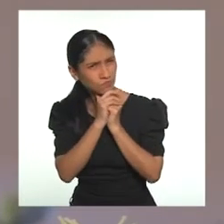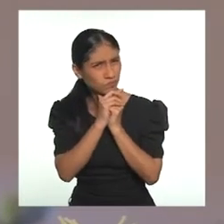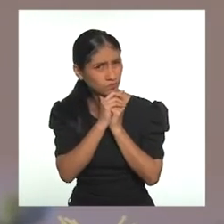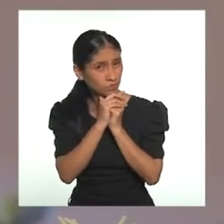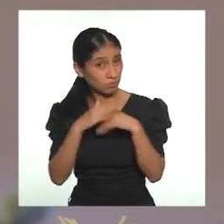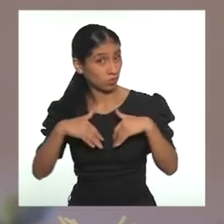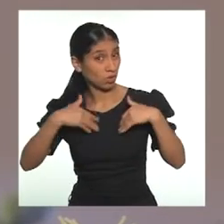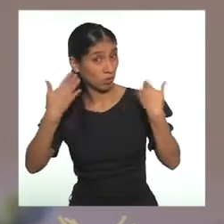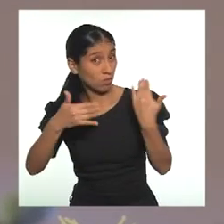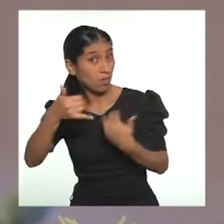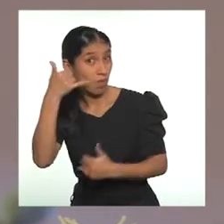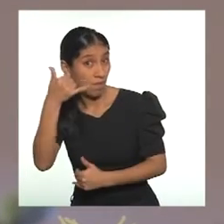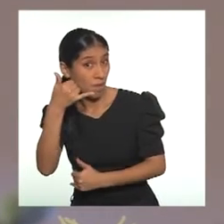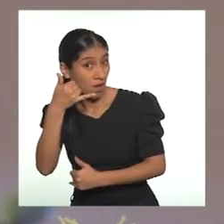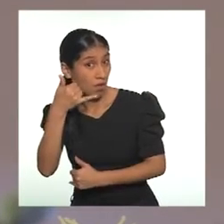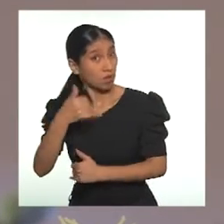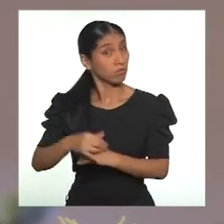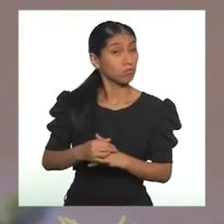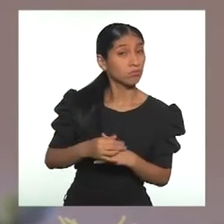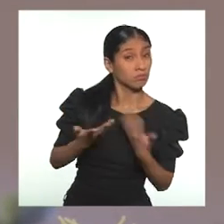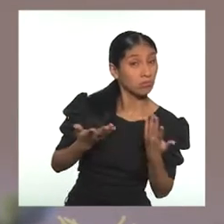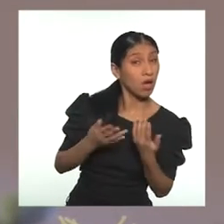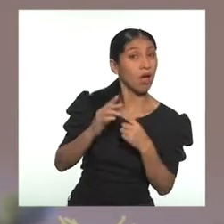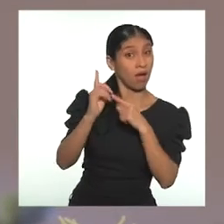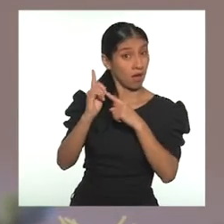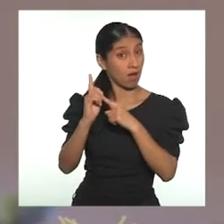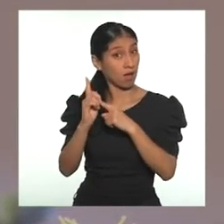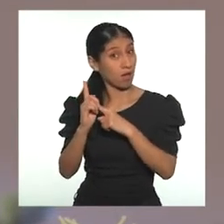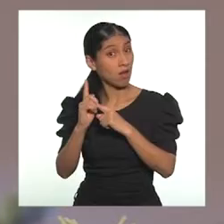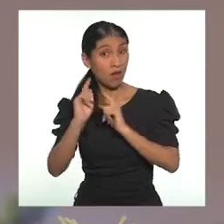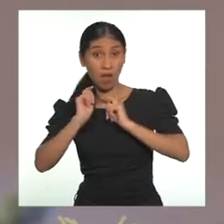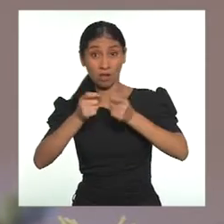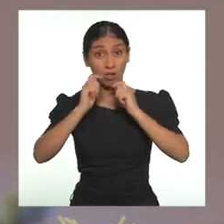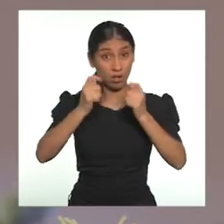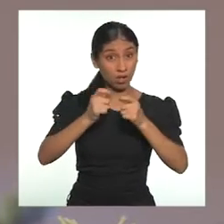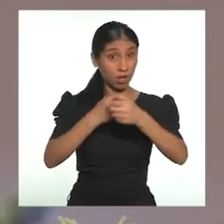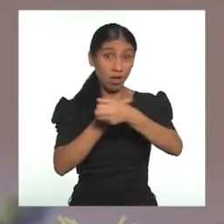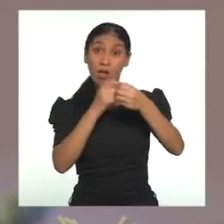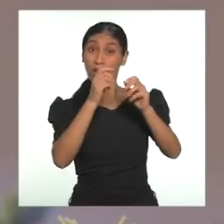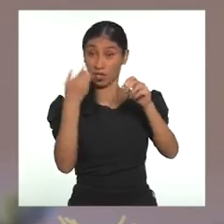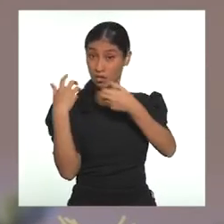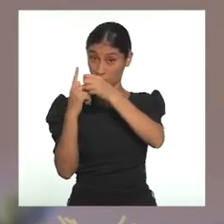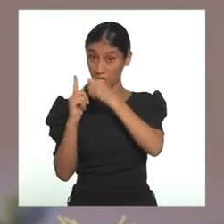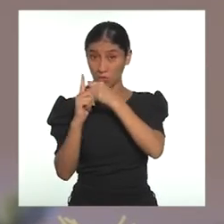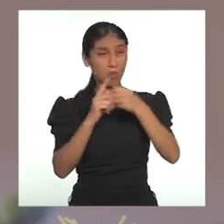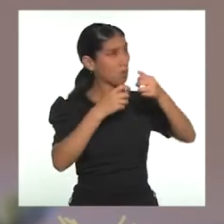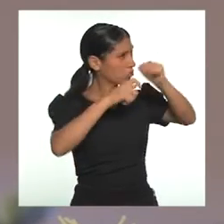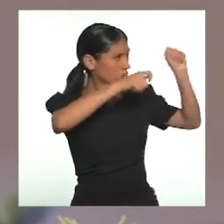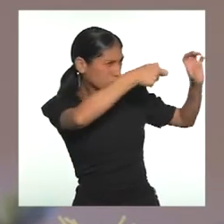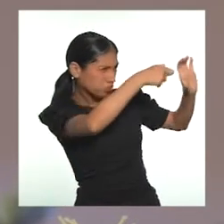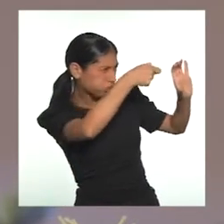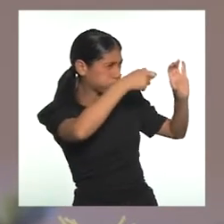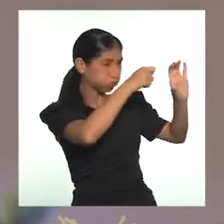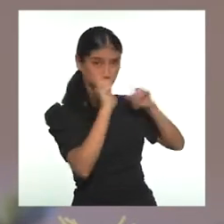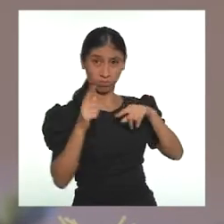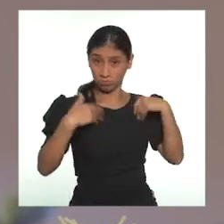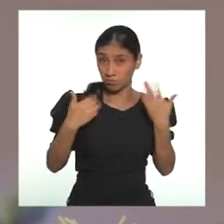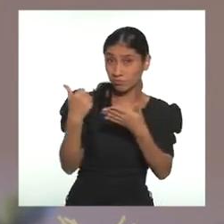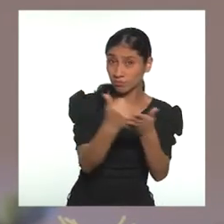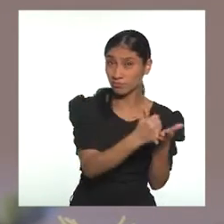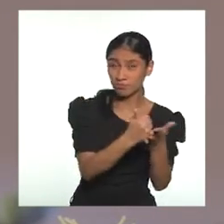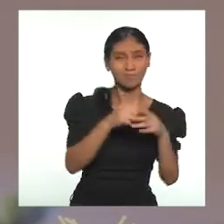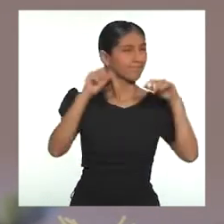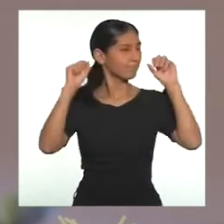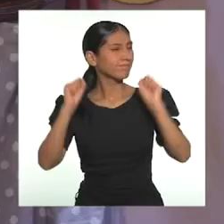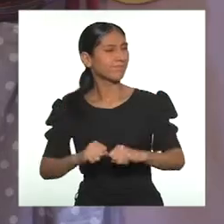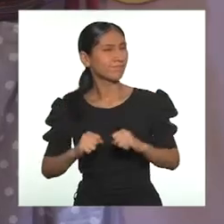Pero Héctor, ¿podemos llamar por teléfono al señor? Sí, al señor que arregla las refrigeradoras. ¡Él nos puede